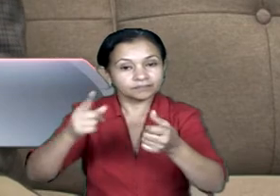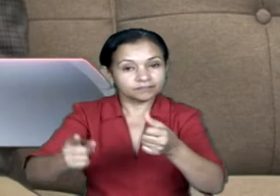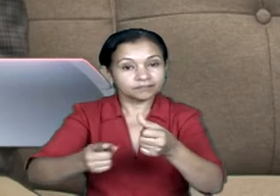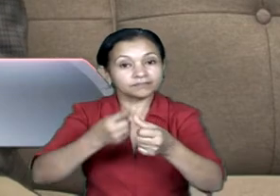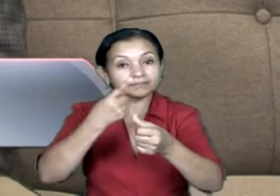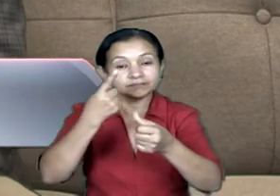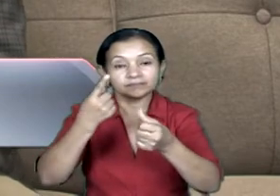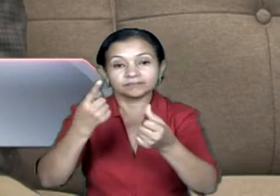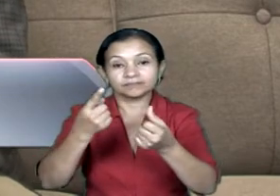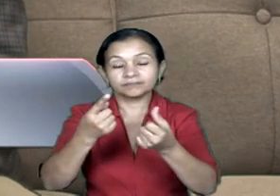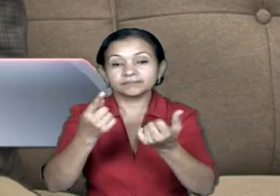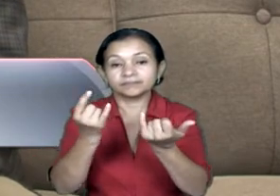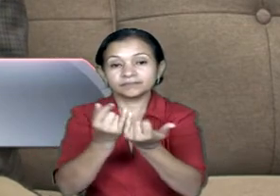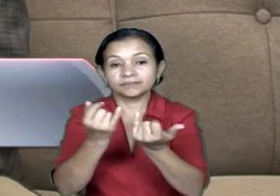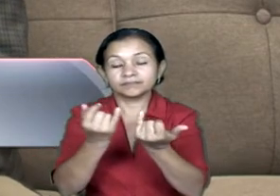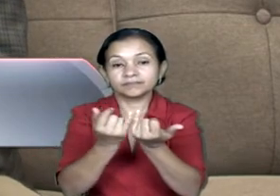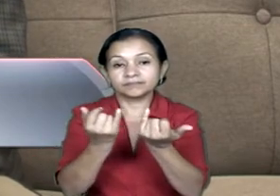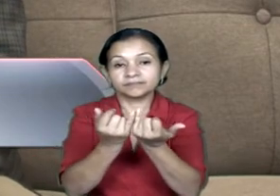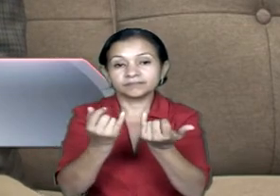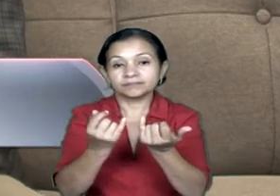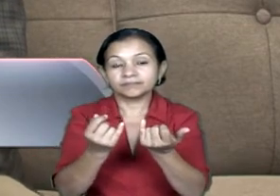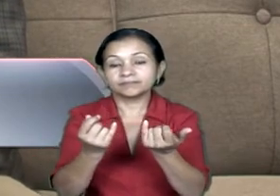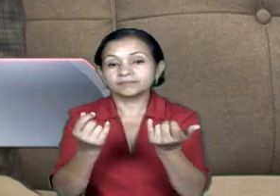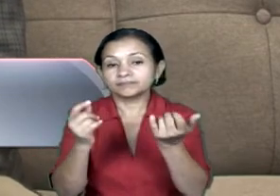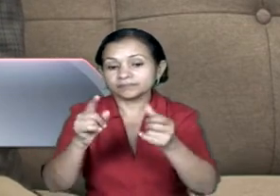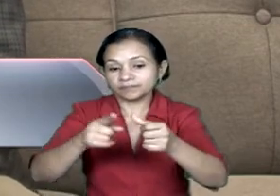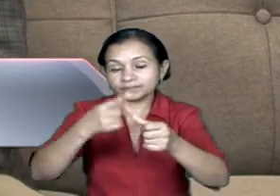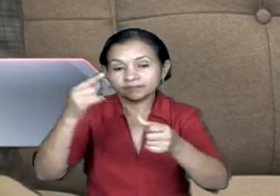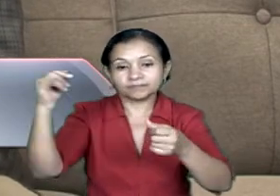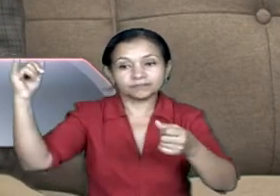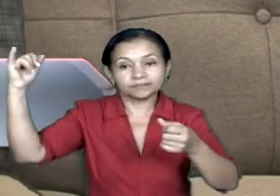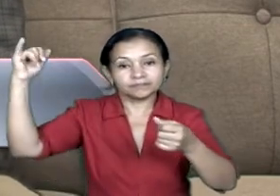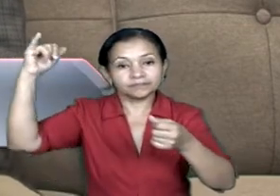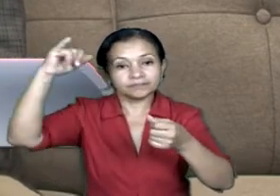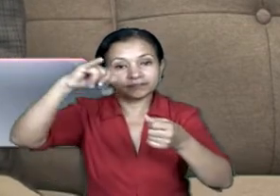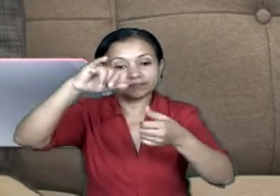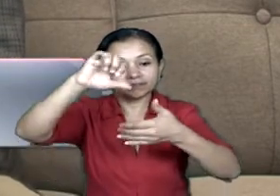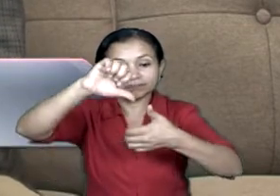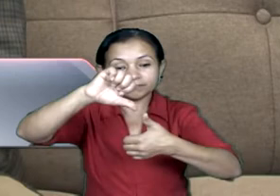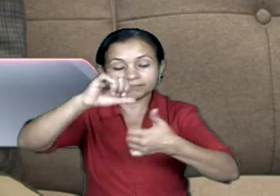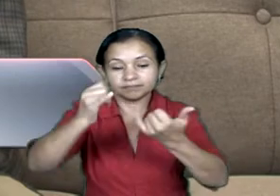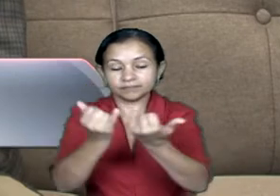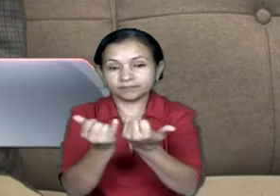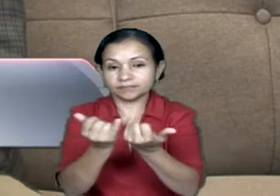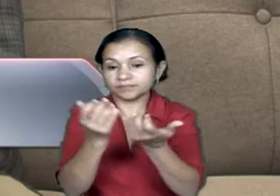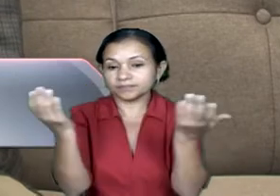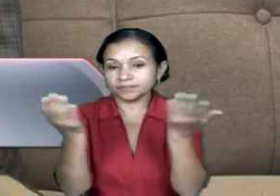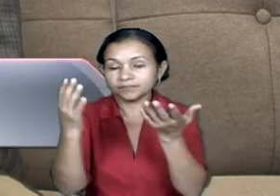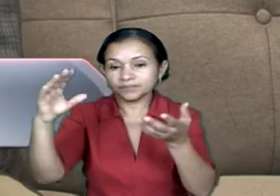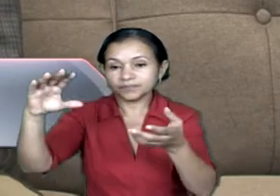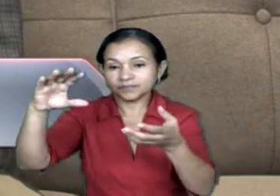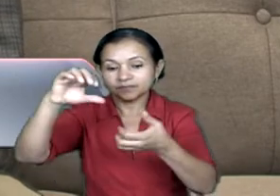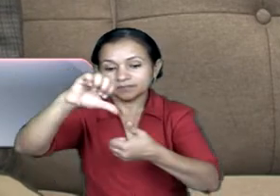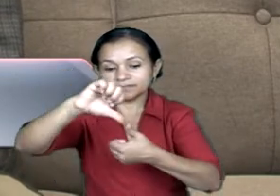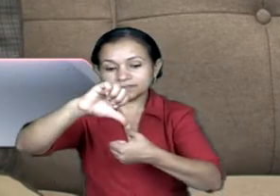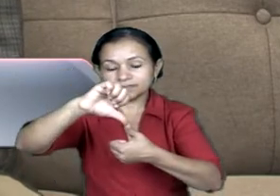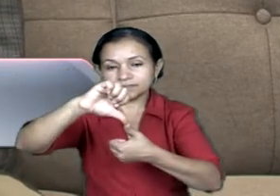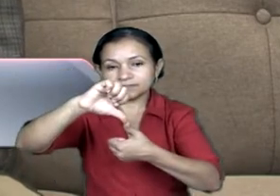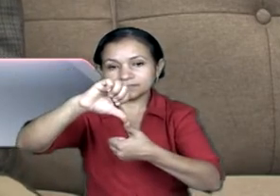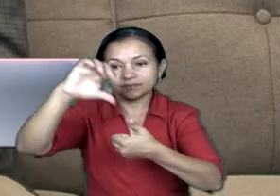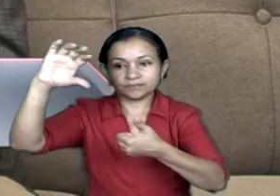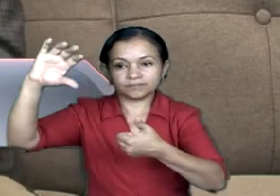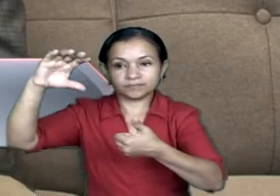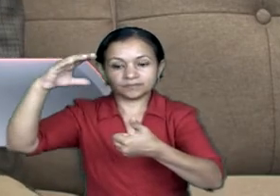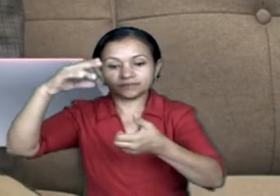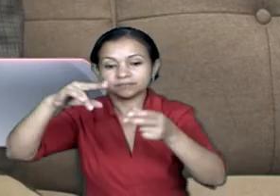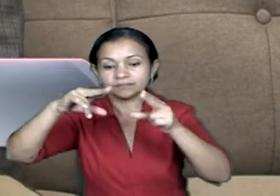Tenemos satélite, ¿no? Que gira, ¿no? En Centroamérica, sobre todo es por encima del espacio de Nicaragua.